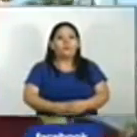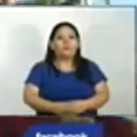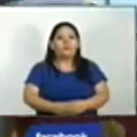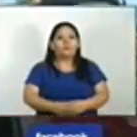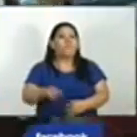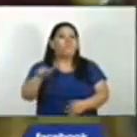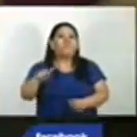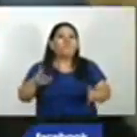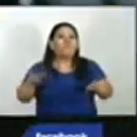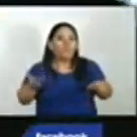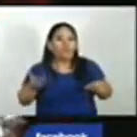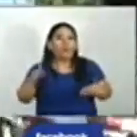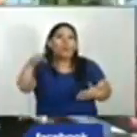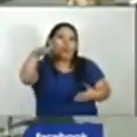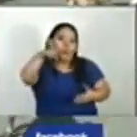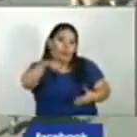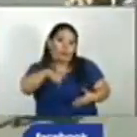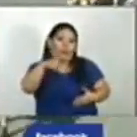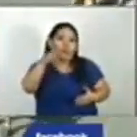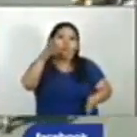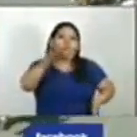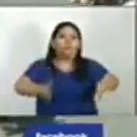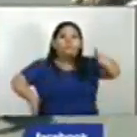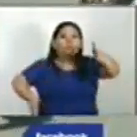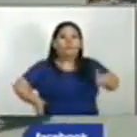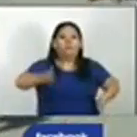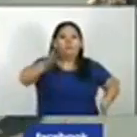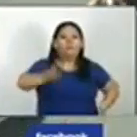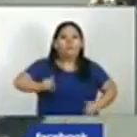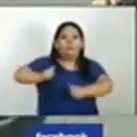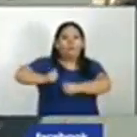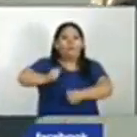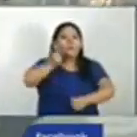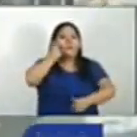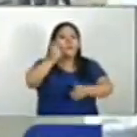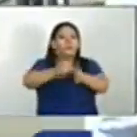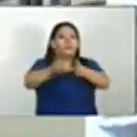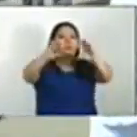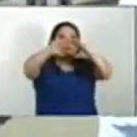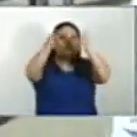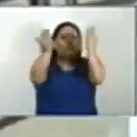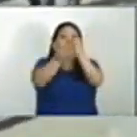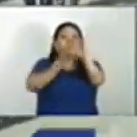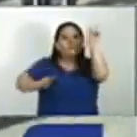Que fueron parte de las acciones del desfile militar que inició en la Plaza Salvador del Mundo.